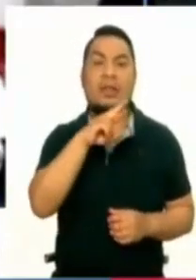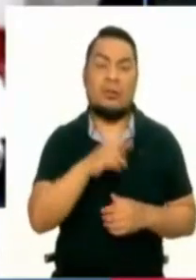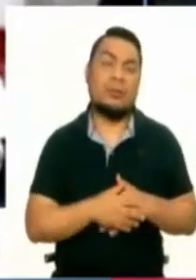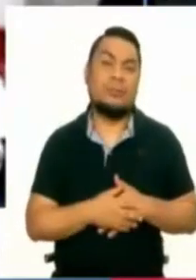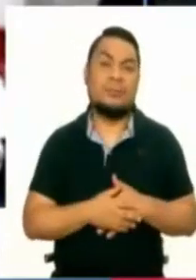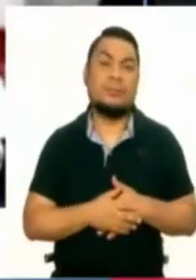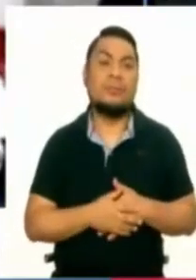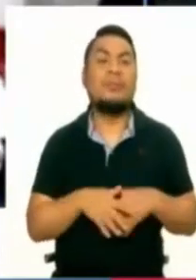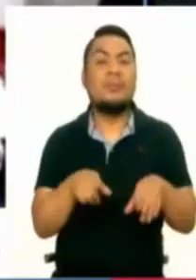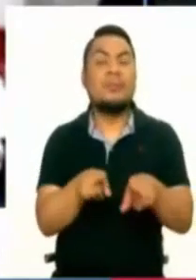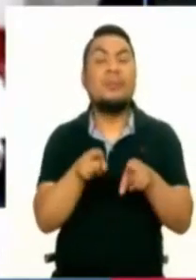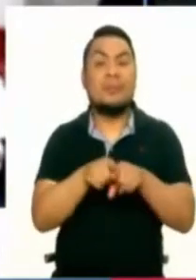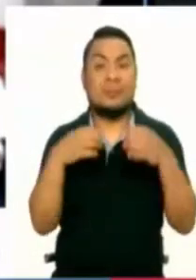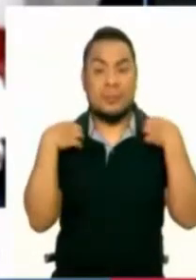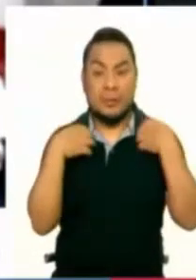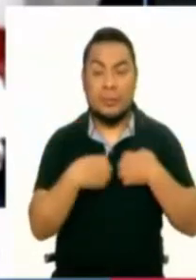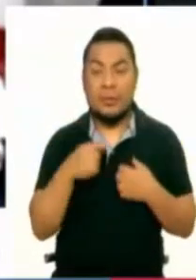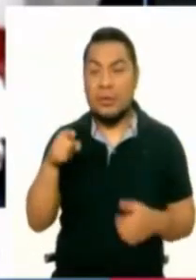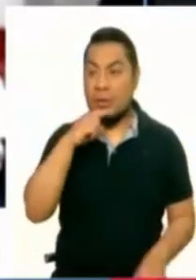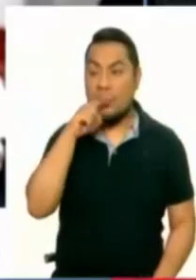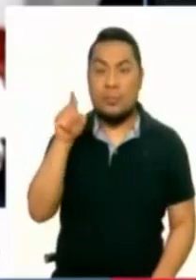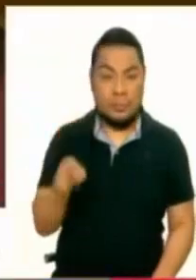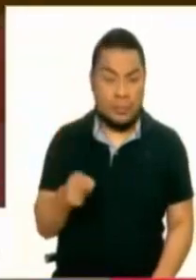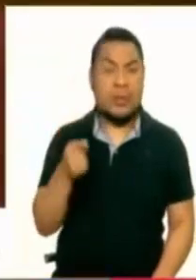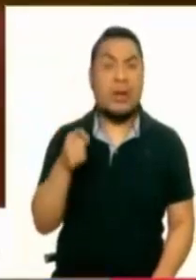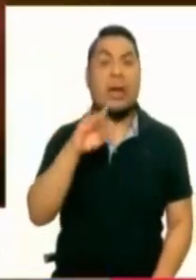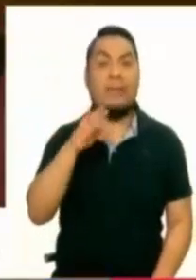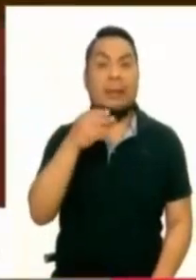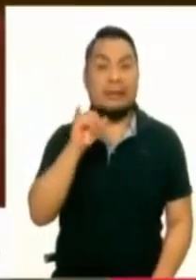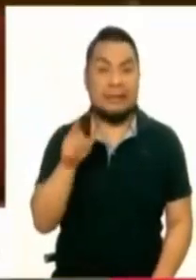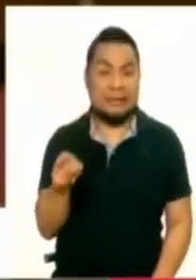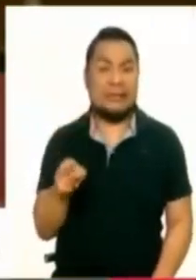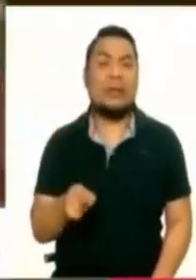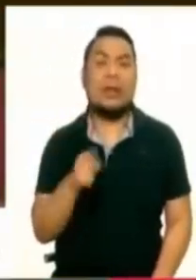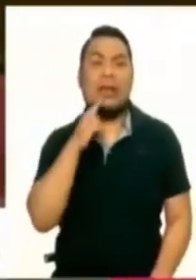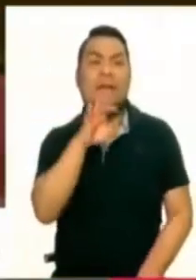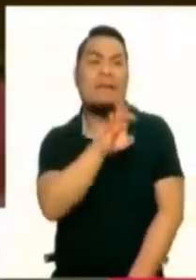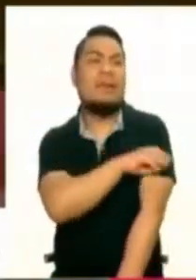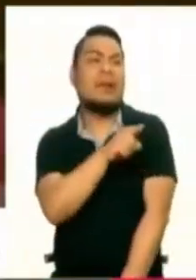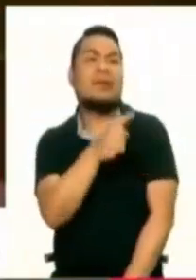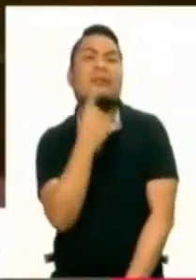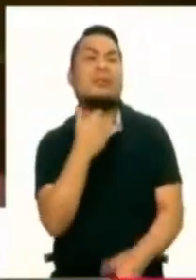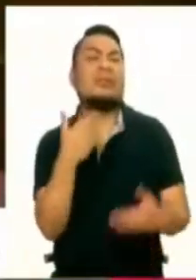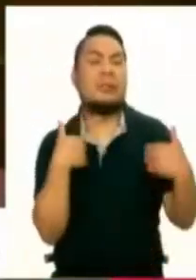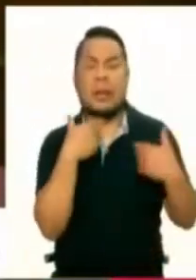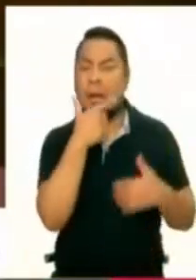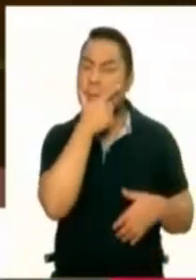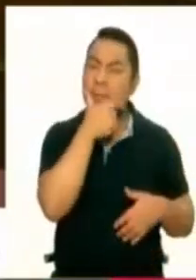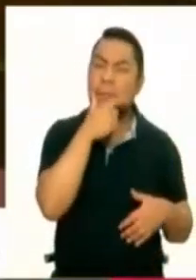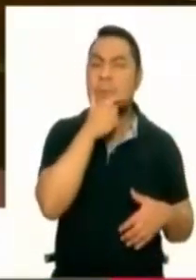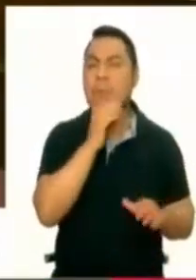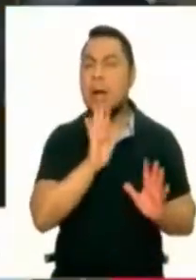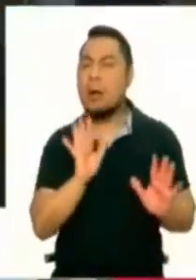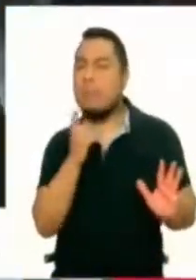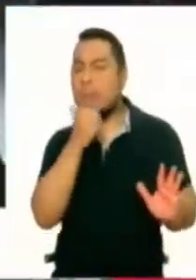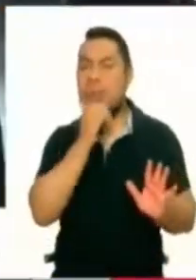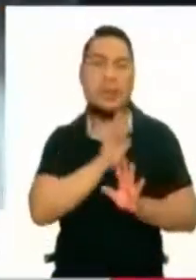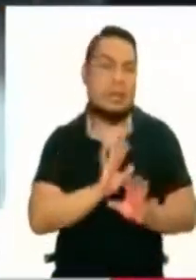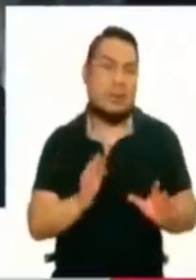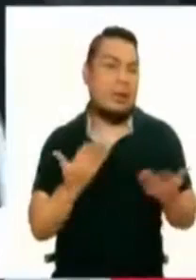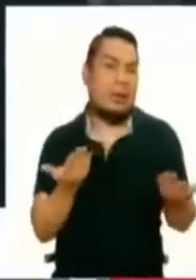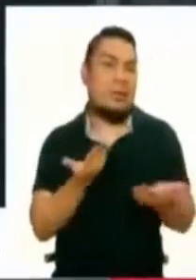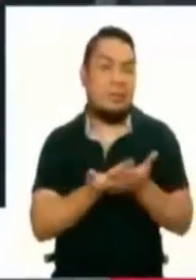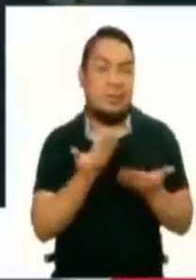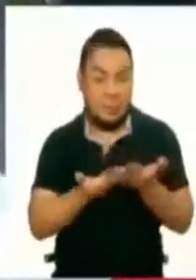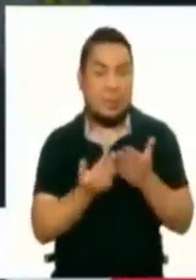A su turno, el abogado de la primera dama, Benji Espinosa, dijo que la fiscalía solo tiene sospechas contra su patrocinada y pidió al